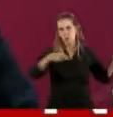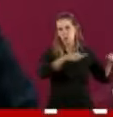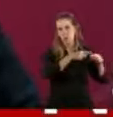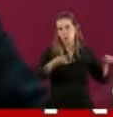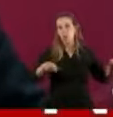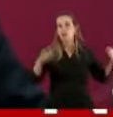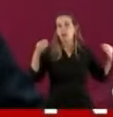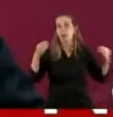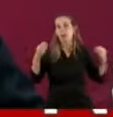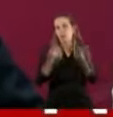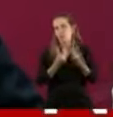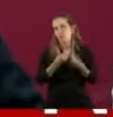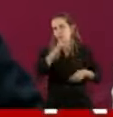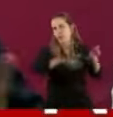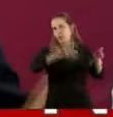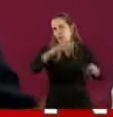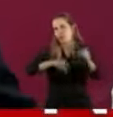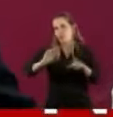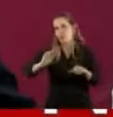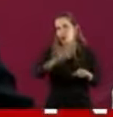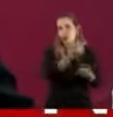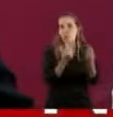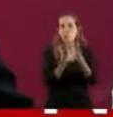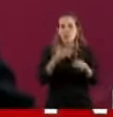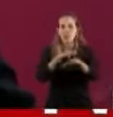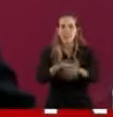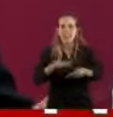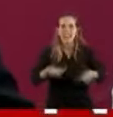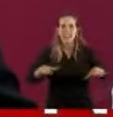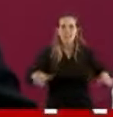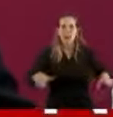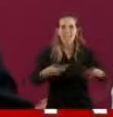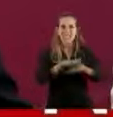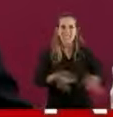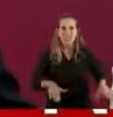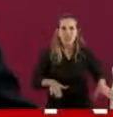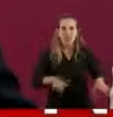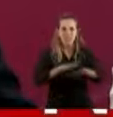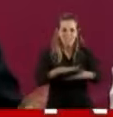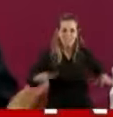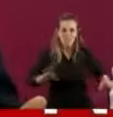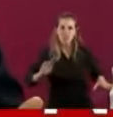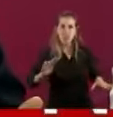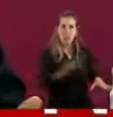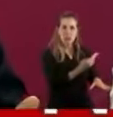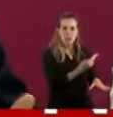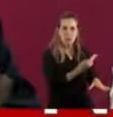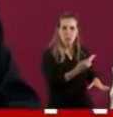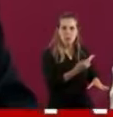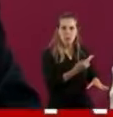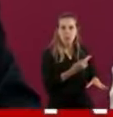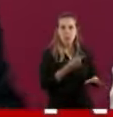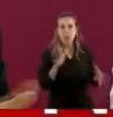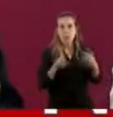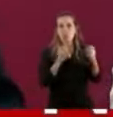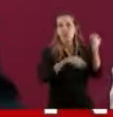hubo muchas víctimas, muchos nenitos, niños hubo, que